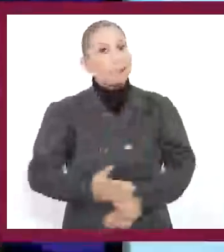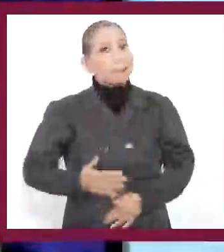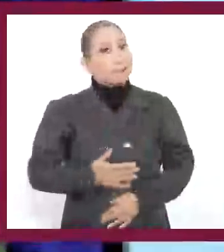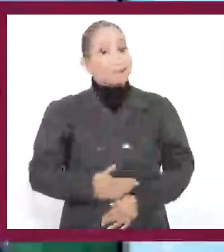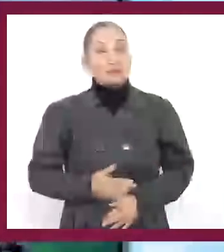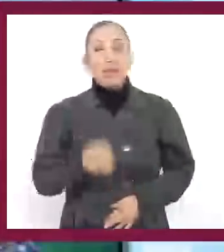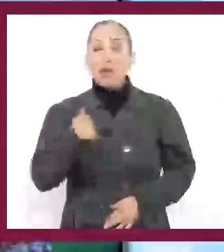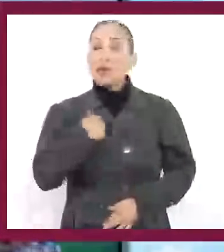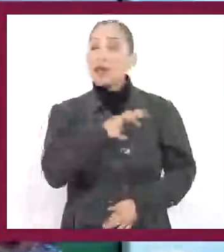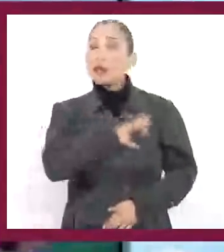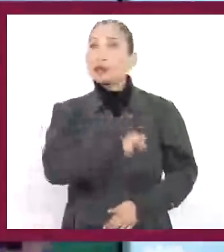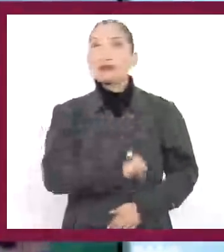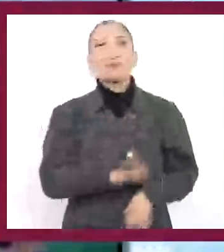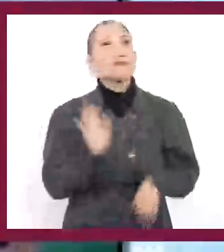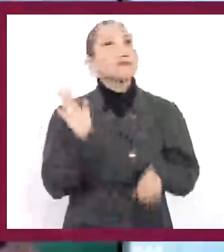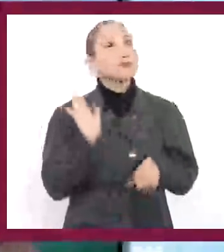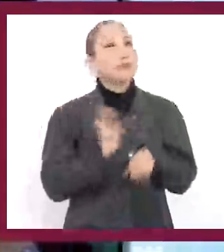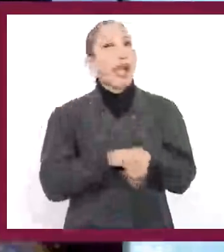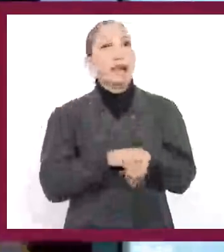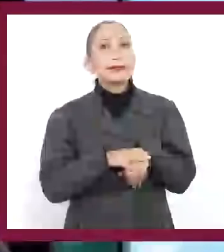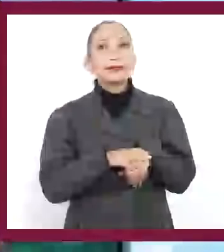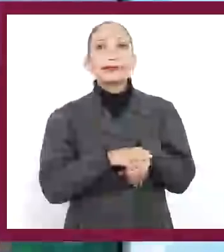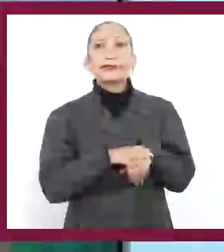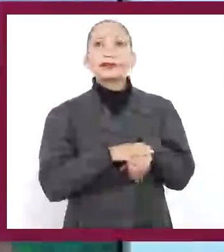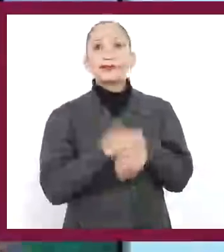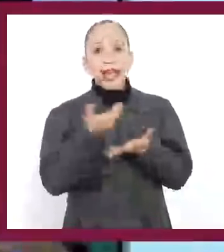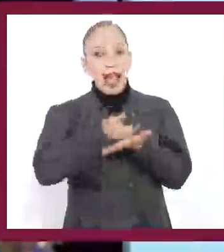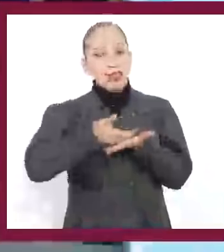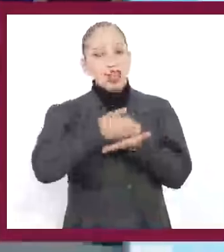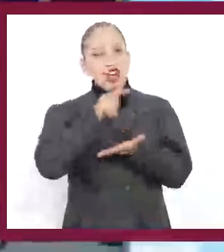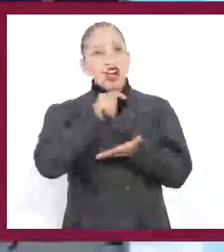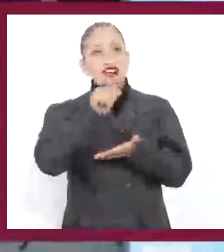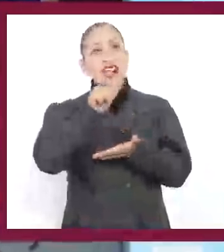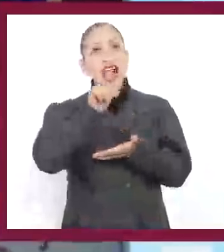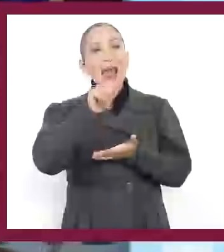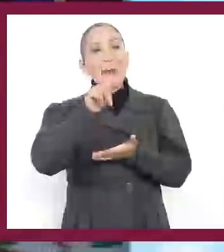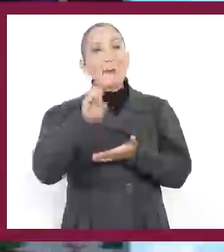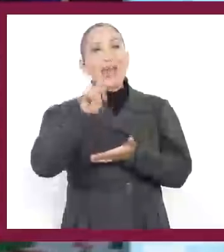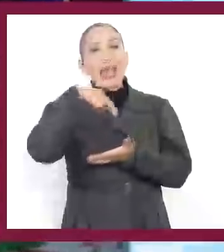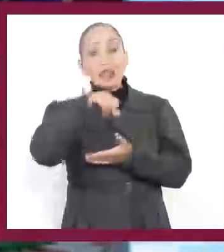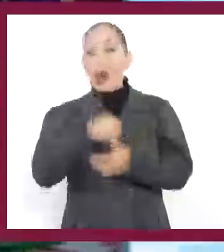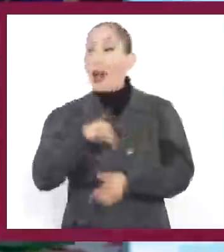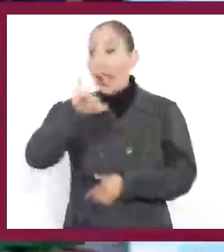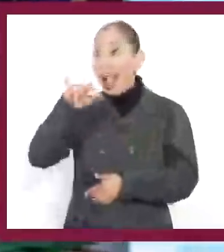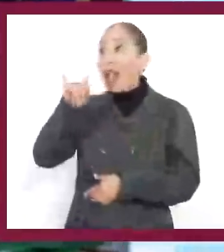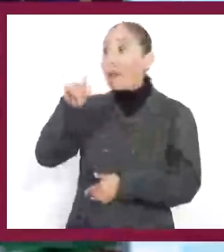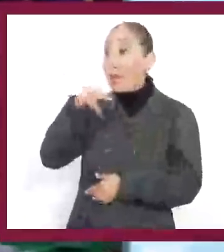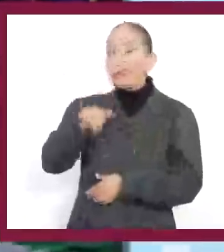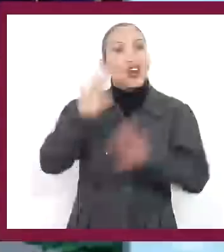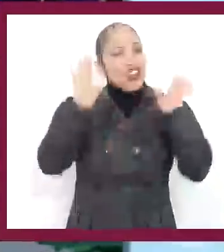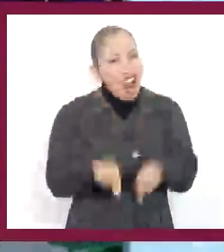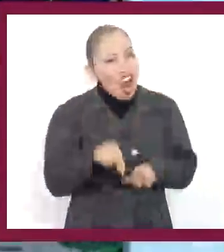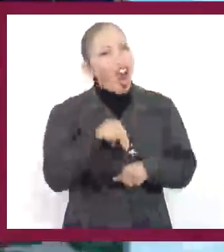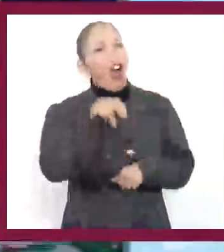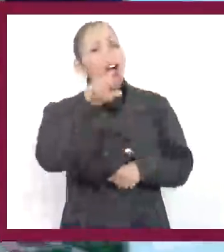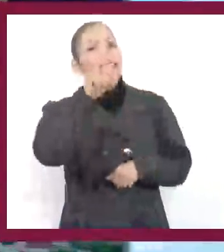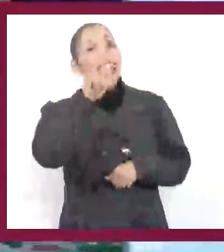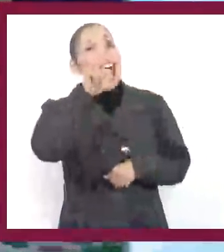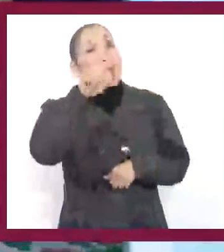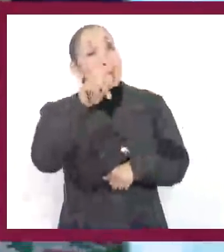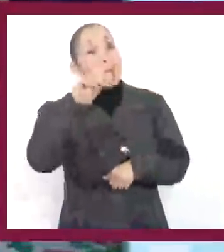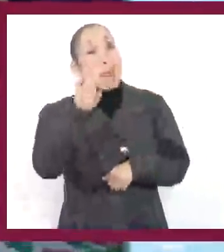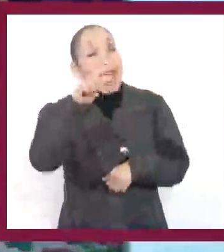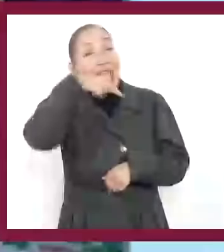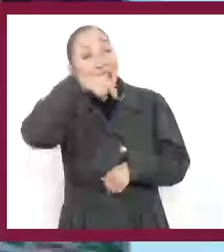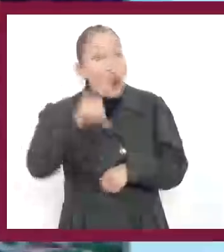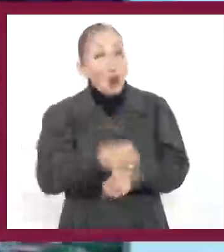a mí de preferencia me gusta el caldo tlalpeño. Ah, sí, el taco jalapeño, a mí también me gusta. ¡Caldo